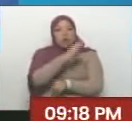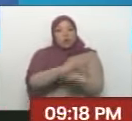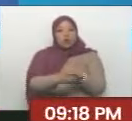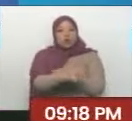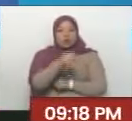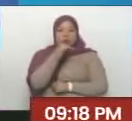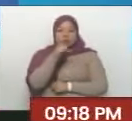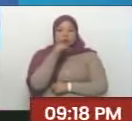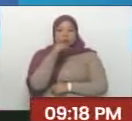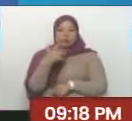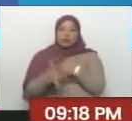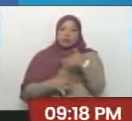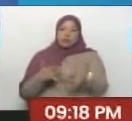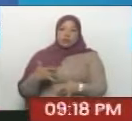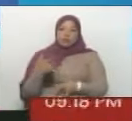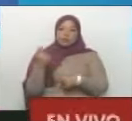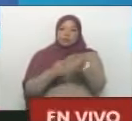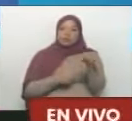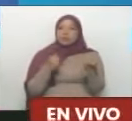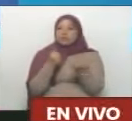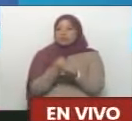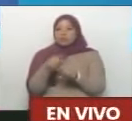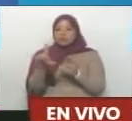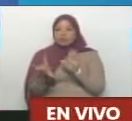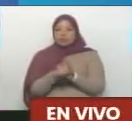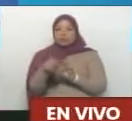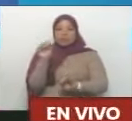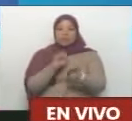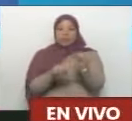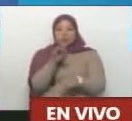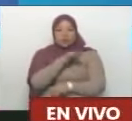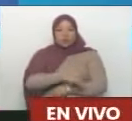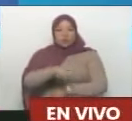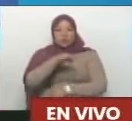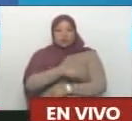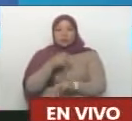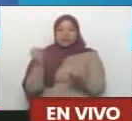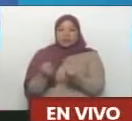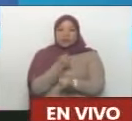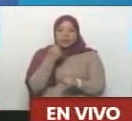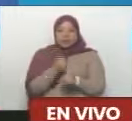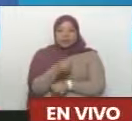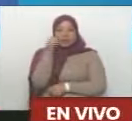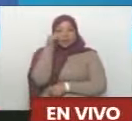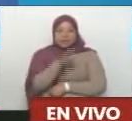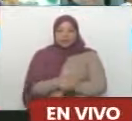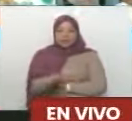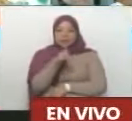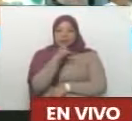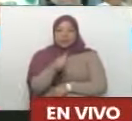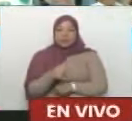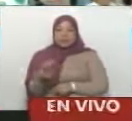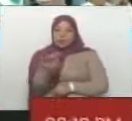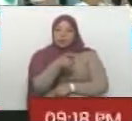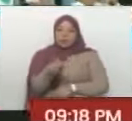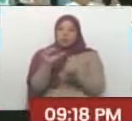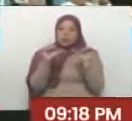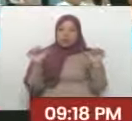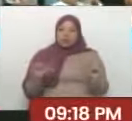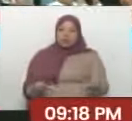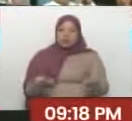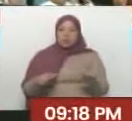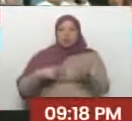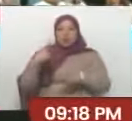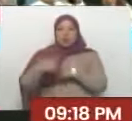Cultural y la reforma de la Ley de Protección Social al Trabajador y la Trabajadora para buscar un sistema